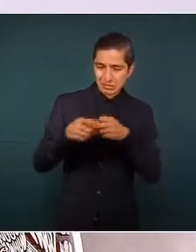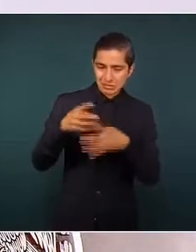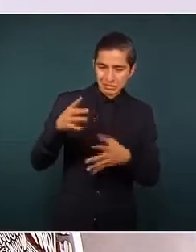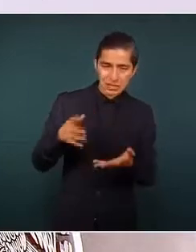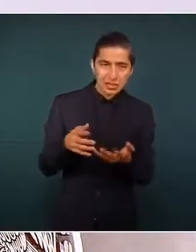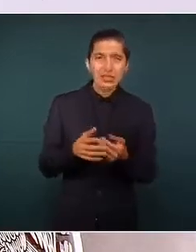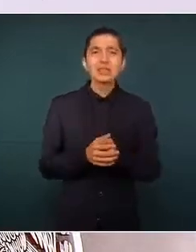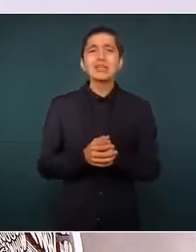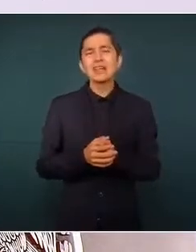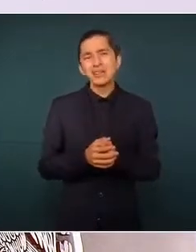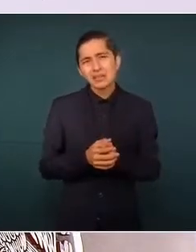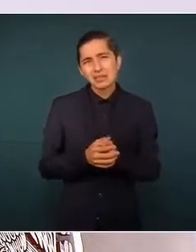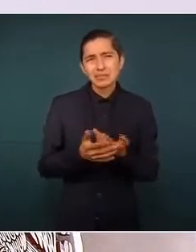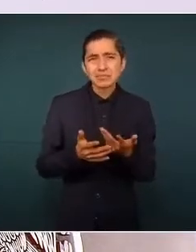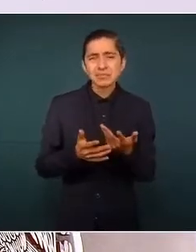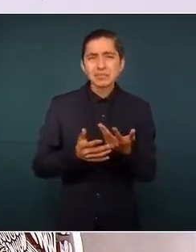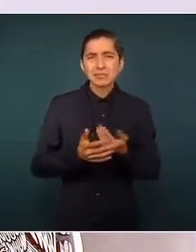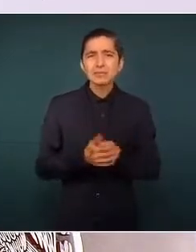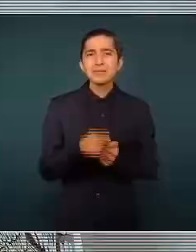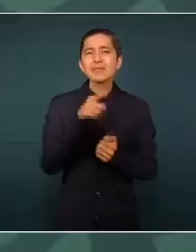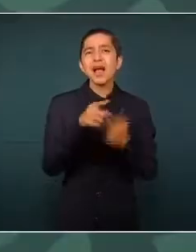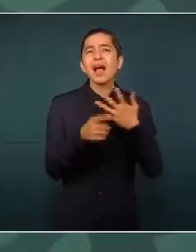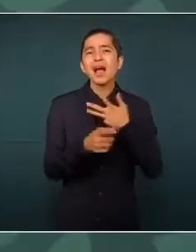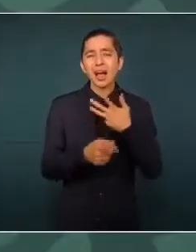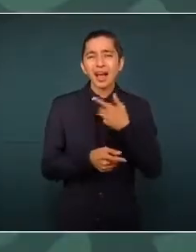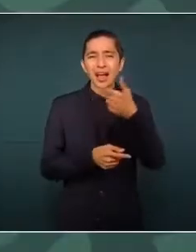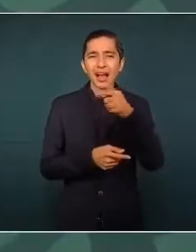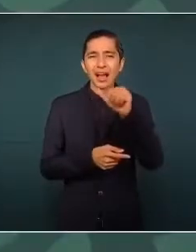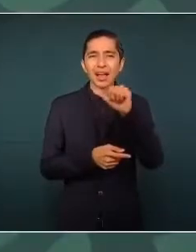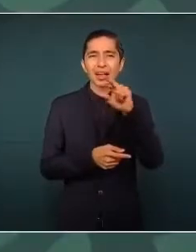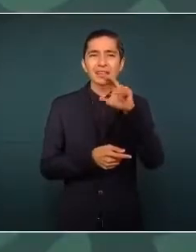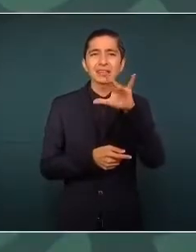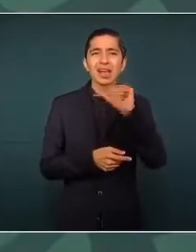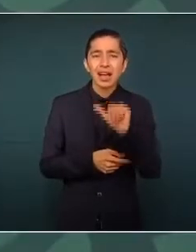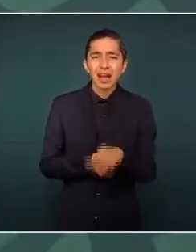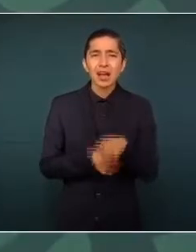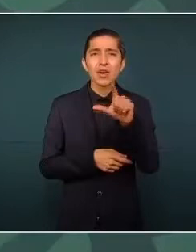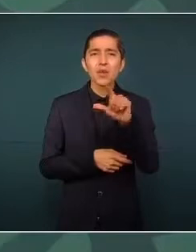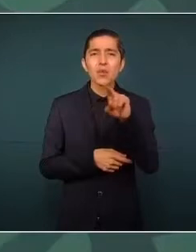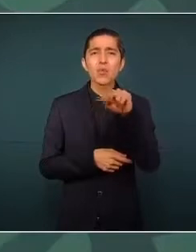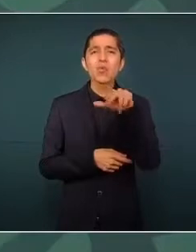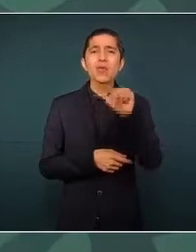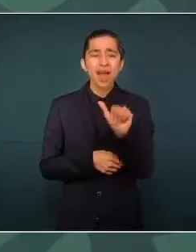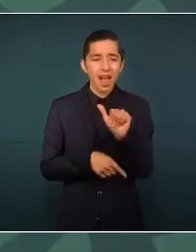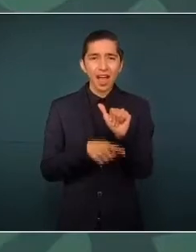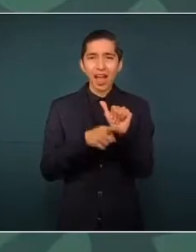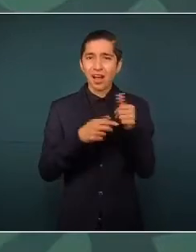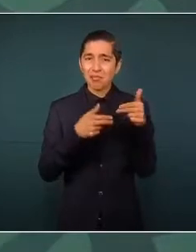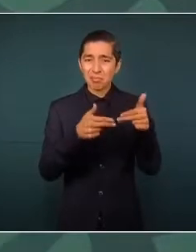pues de ahí viene García Luna y todos ellos.